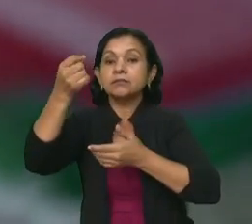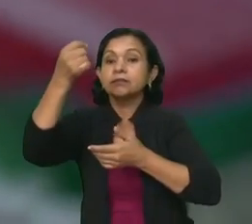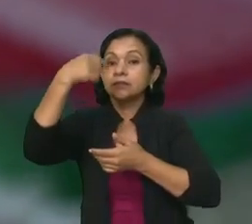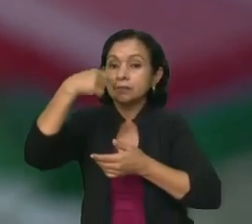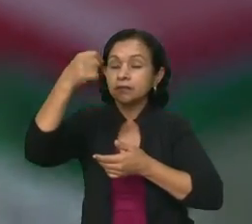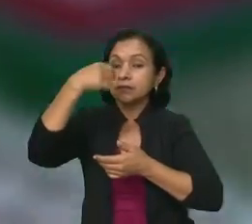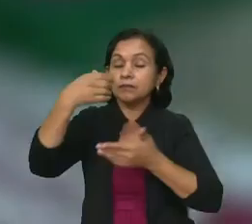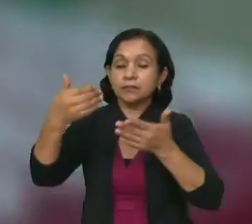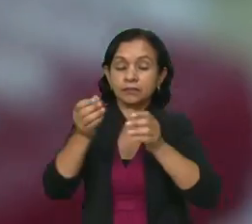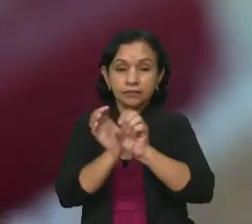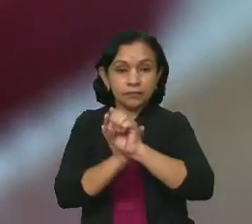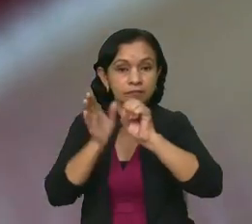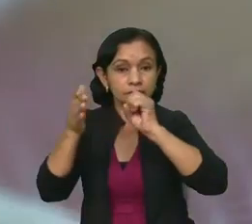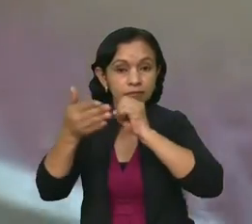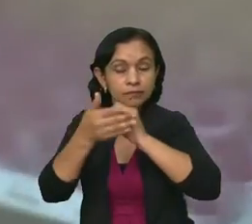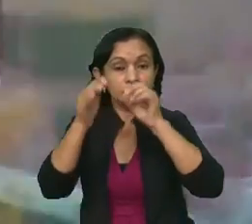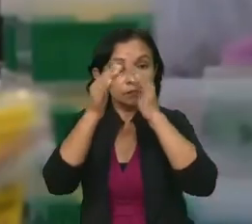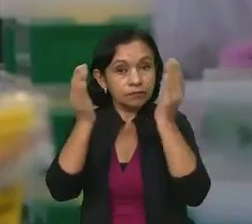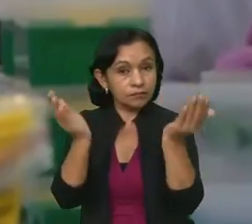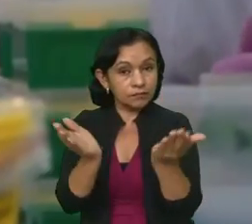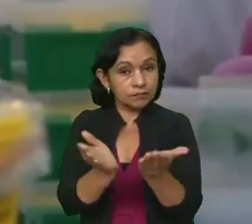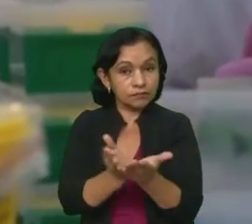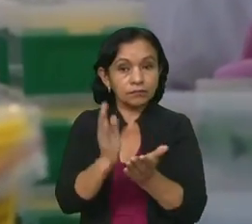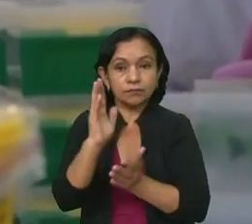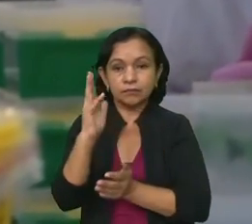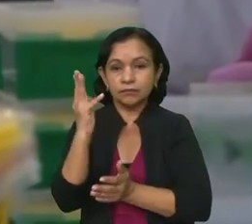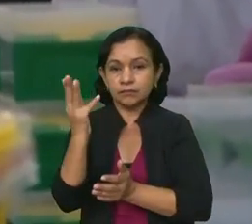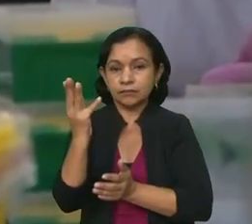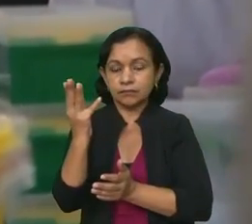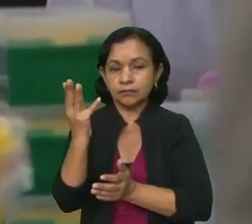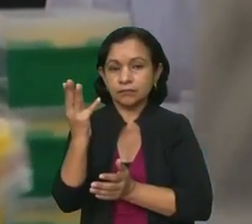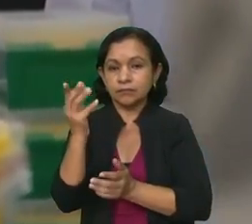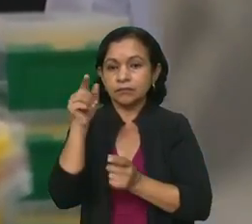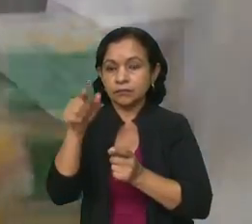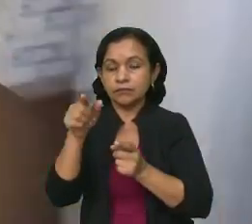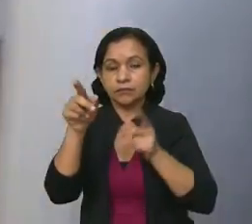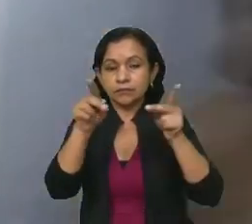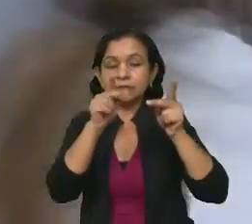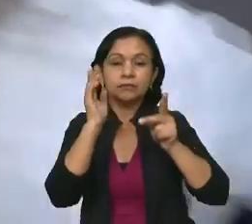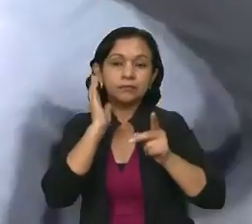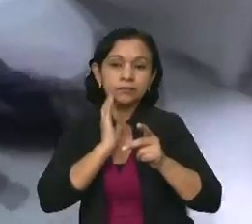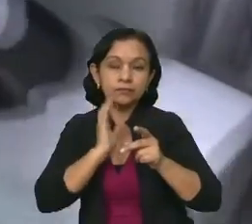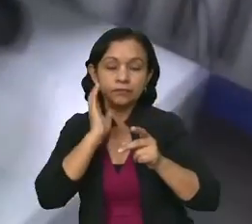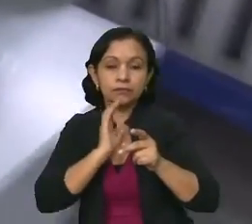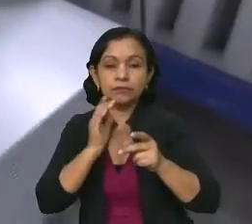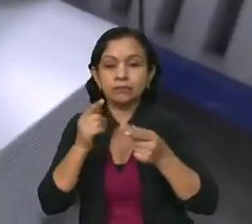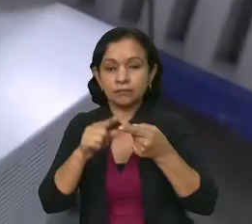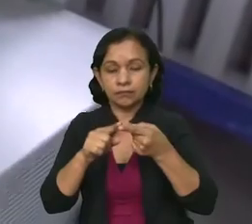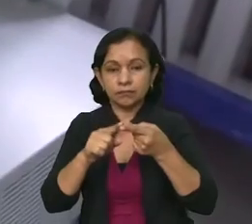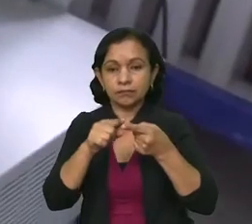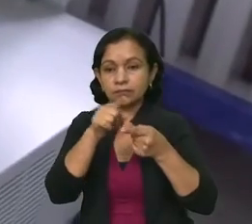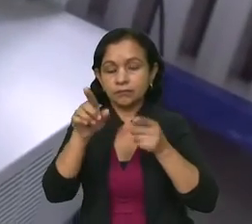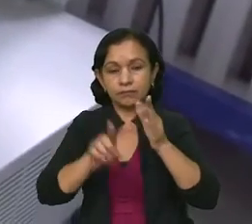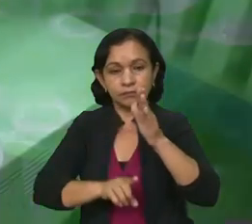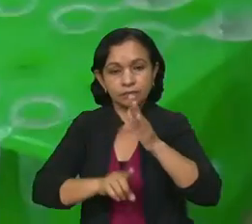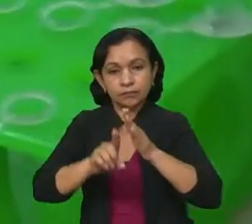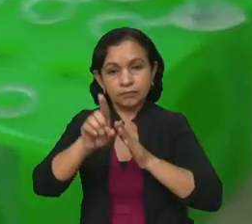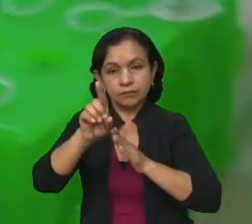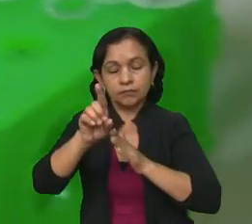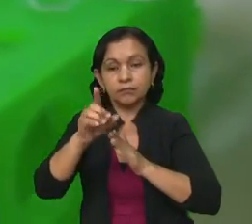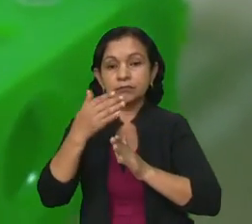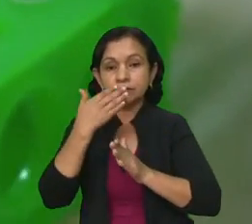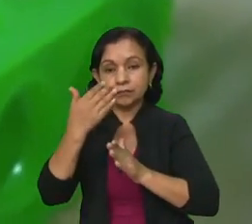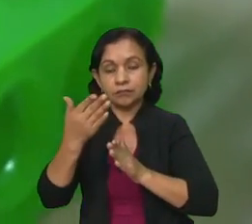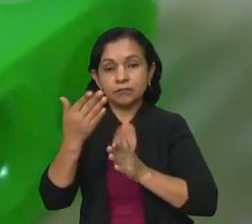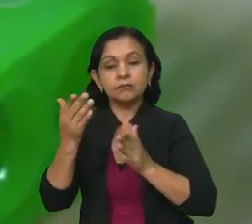nuevo coronavirus en todo el mundo. De ellas, 9 son consideradas por los expertos como favoritas porque su desarrollo está bastante